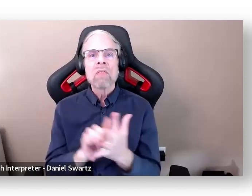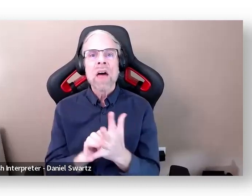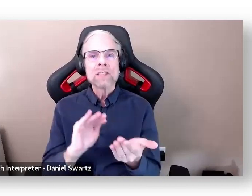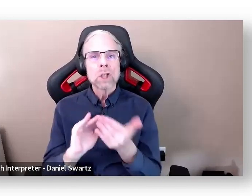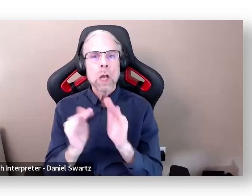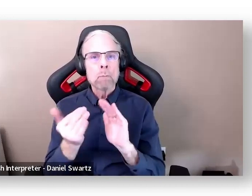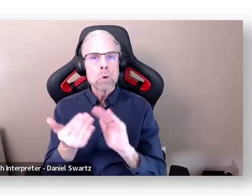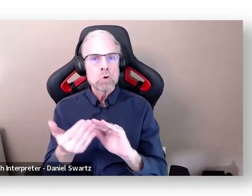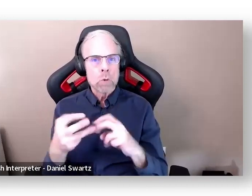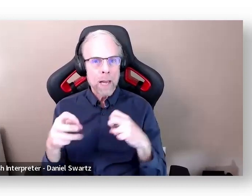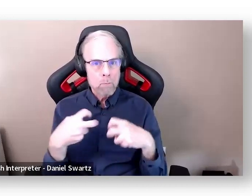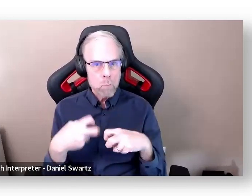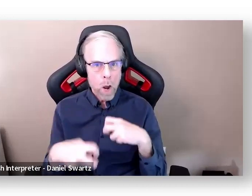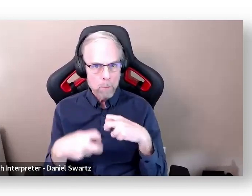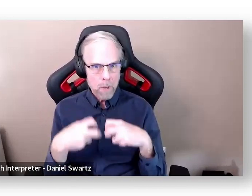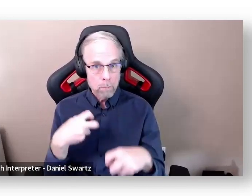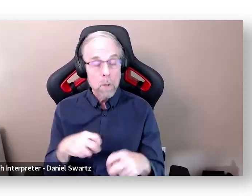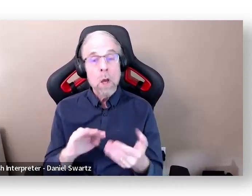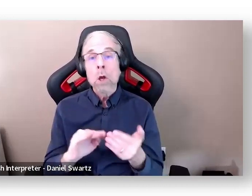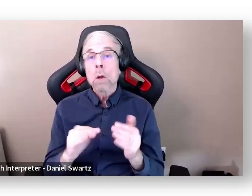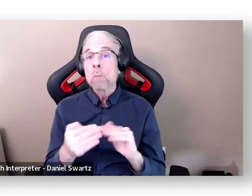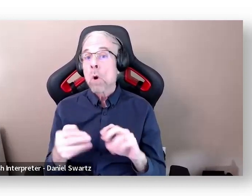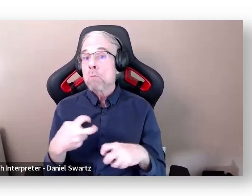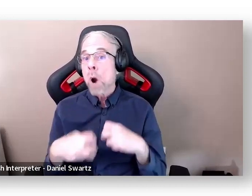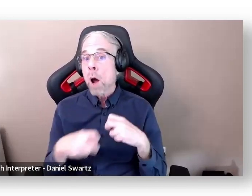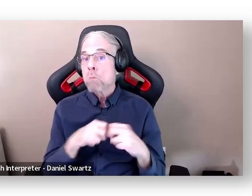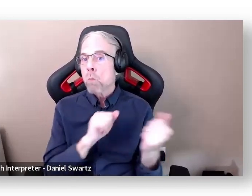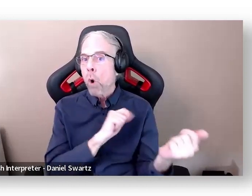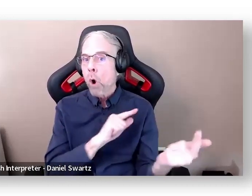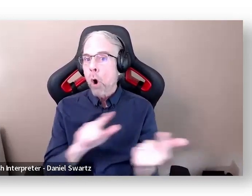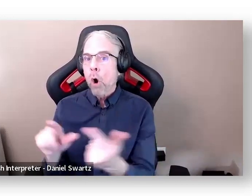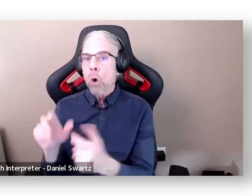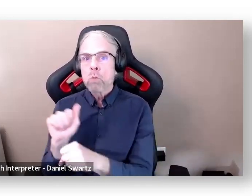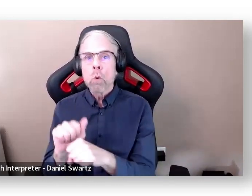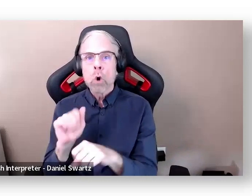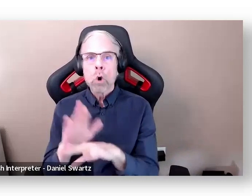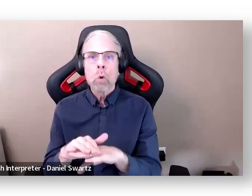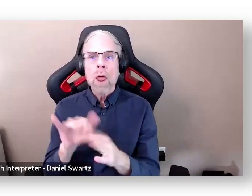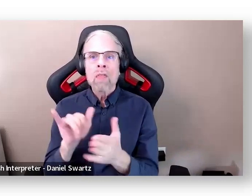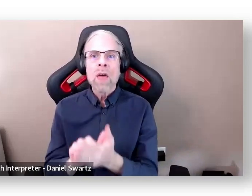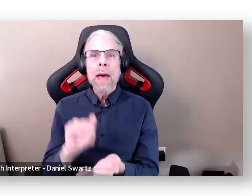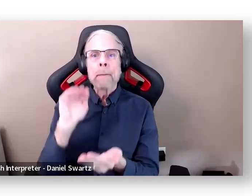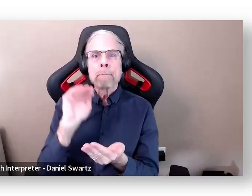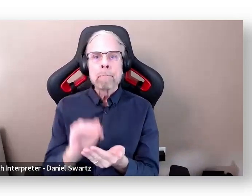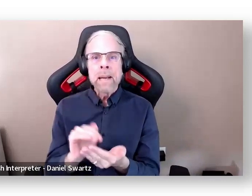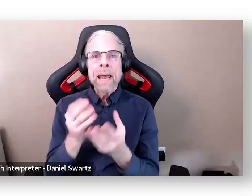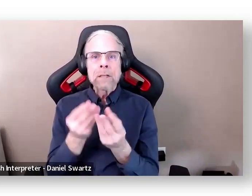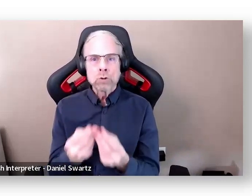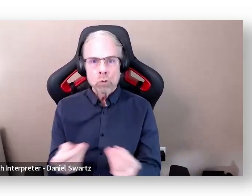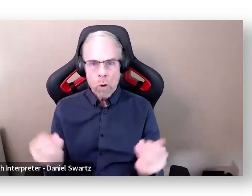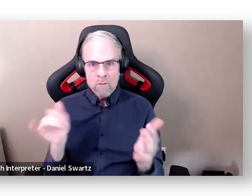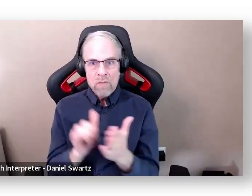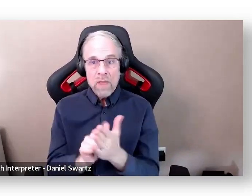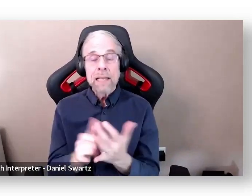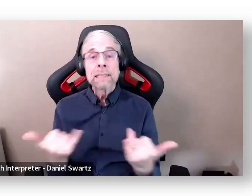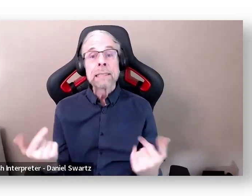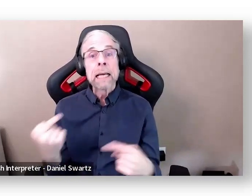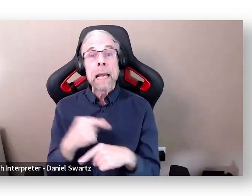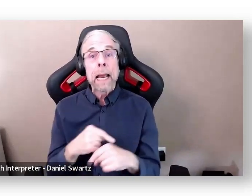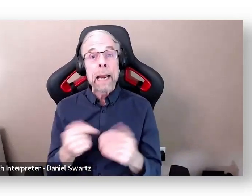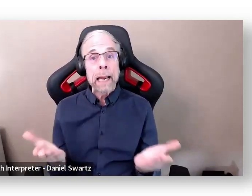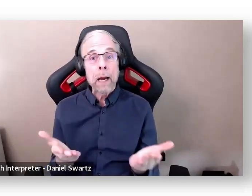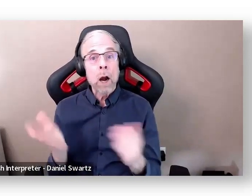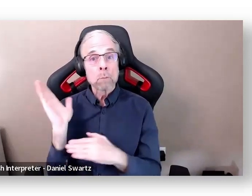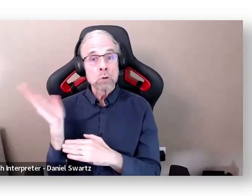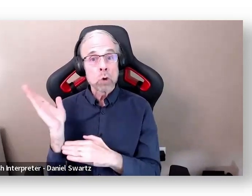punto. Los incendios forestales son un problema comunitario. Toda la comunidad está